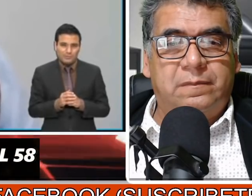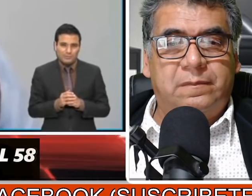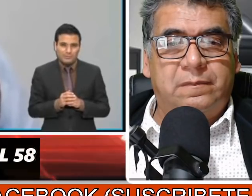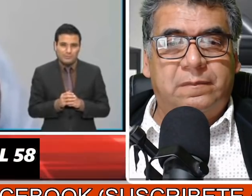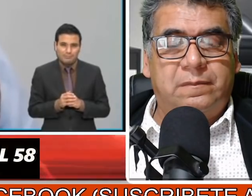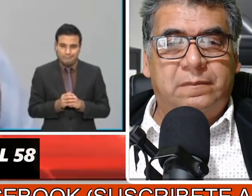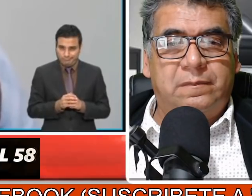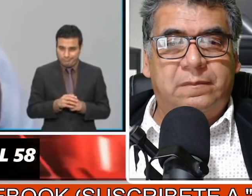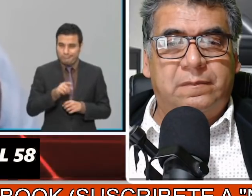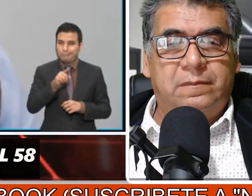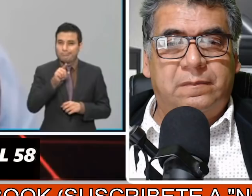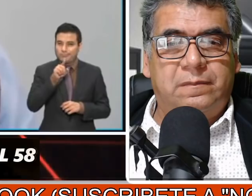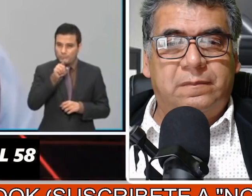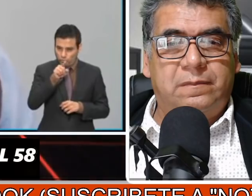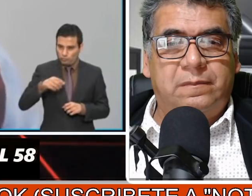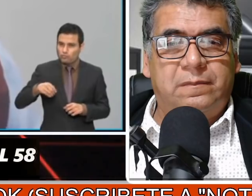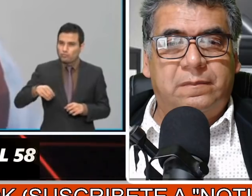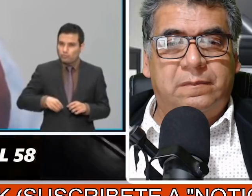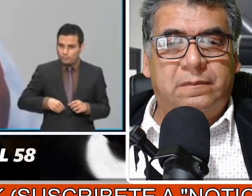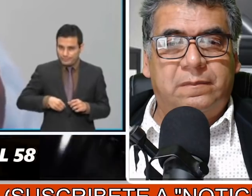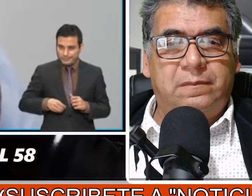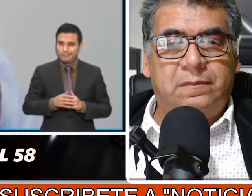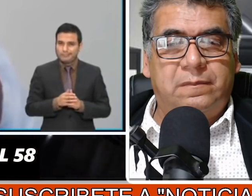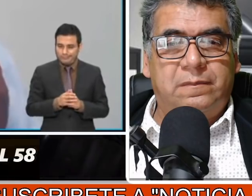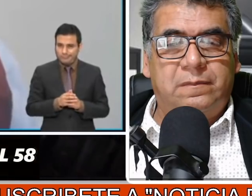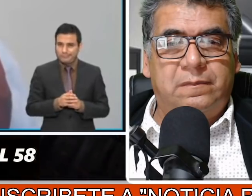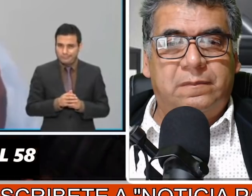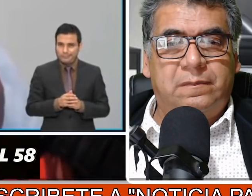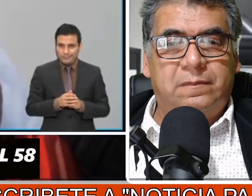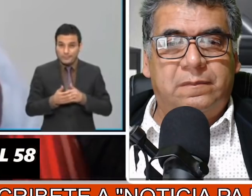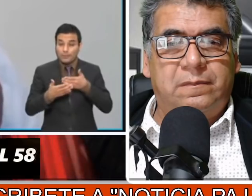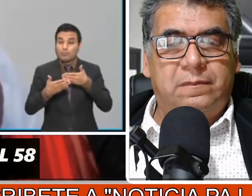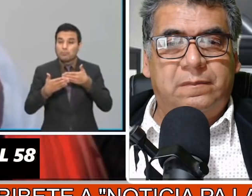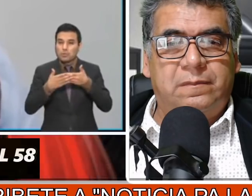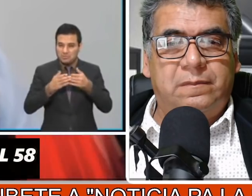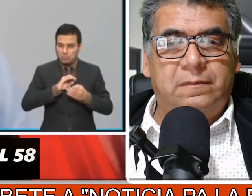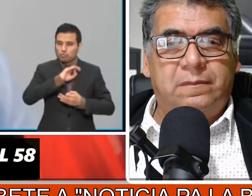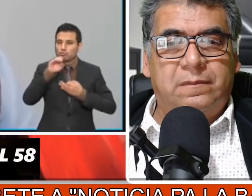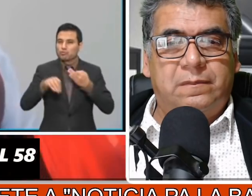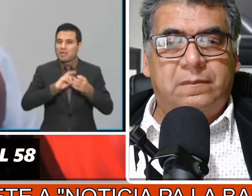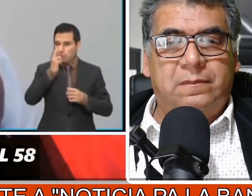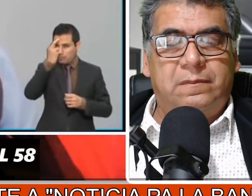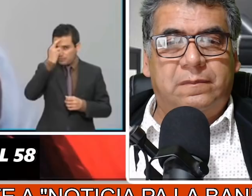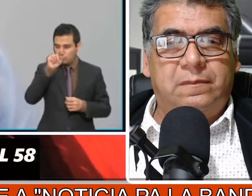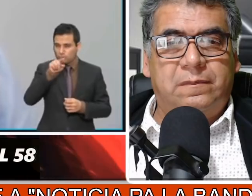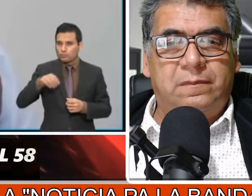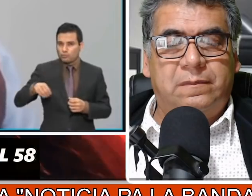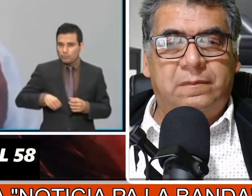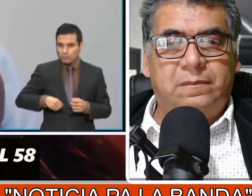la historia y cargará usted en la historia con este hecho, porque es